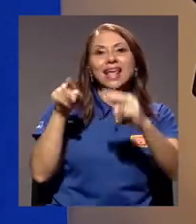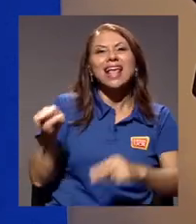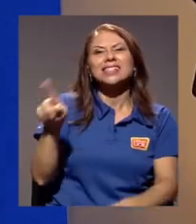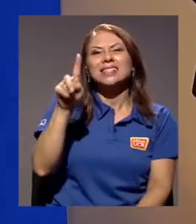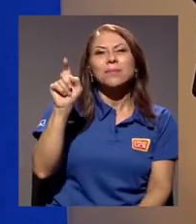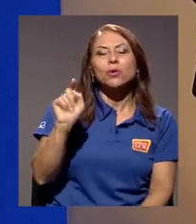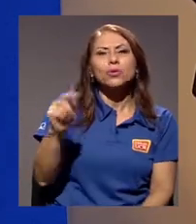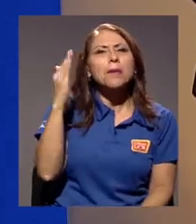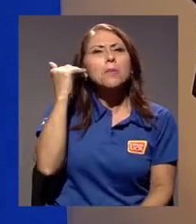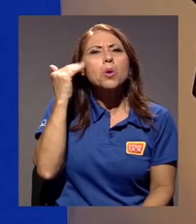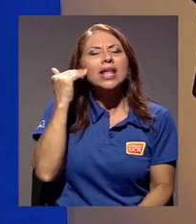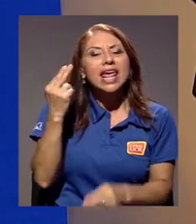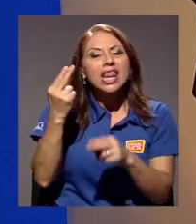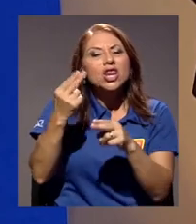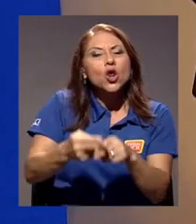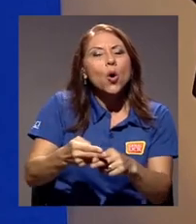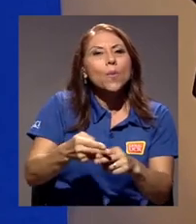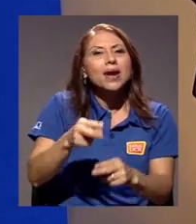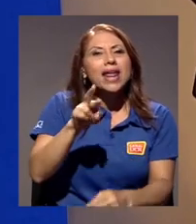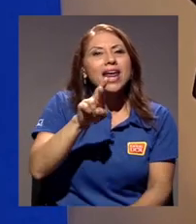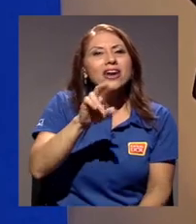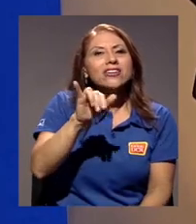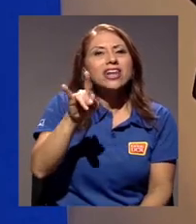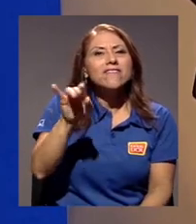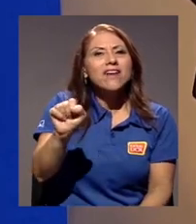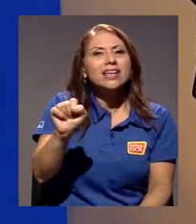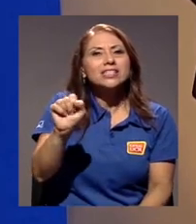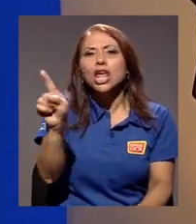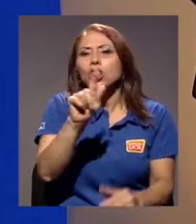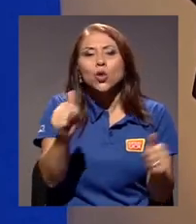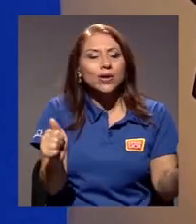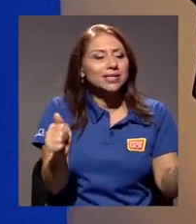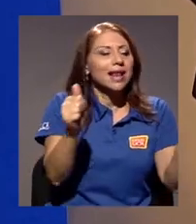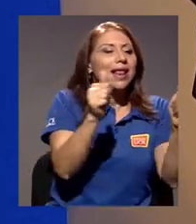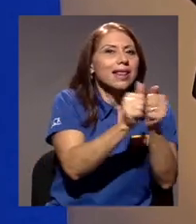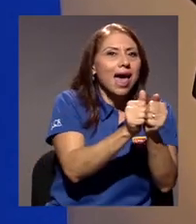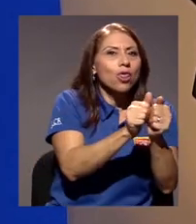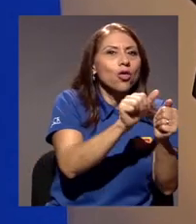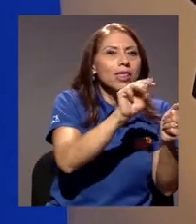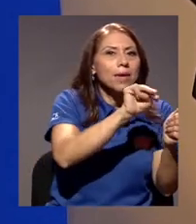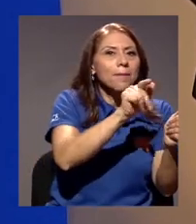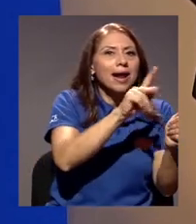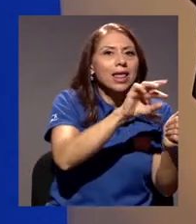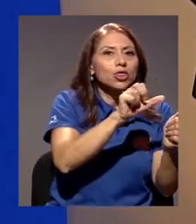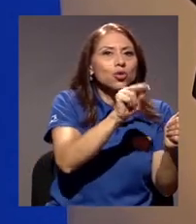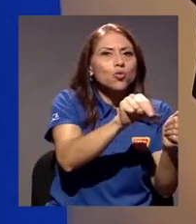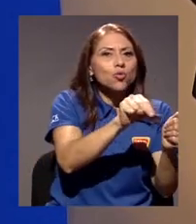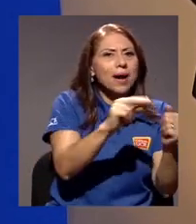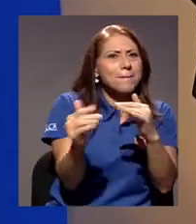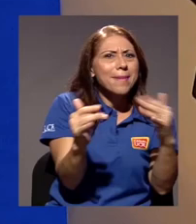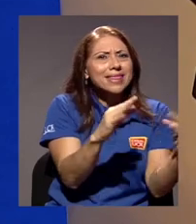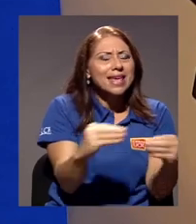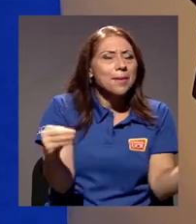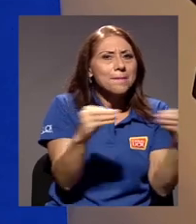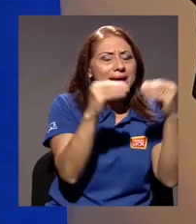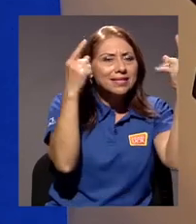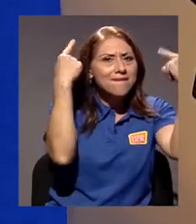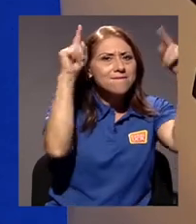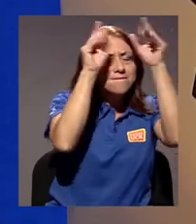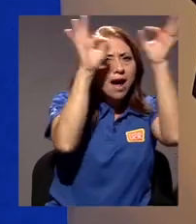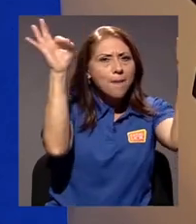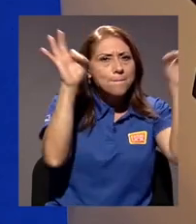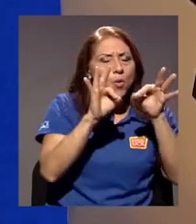el nombre de rivas no figura al lado de maratón la batalla más famosa de la humanidad